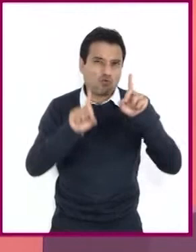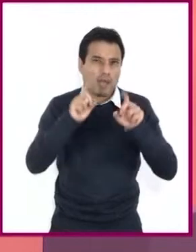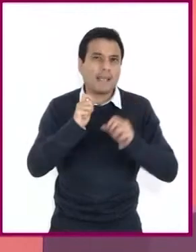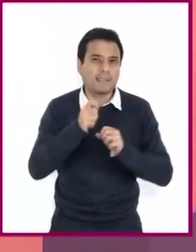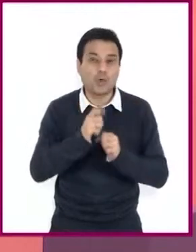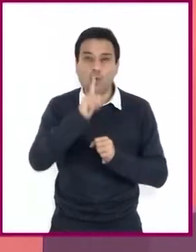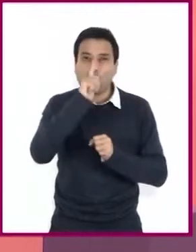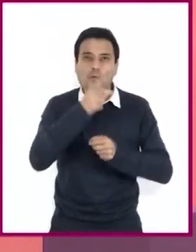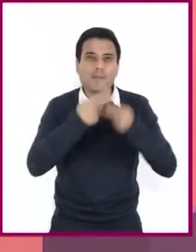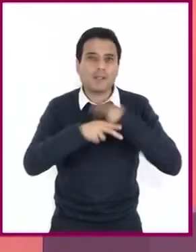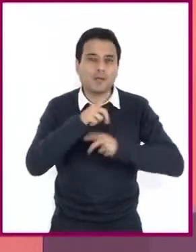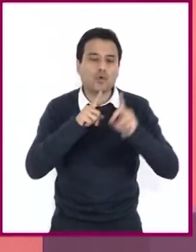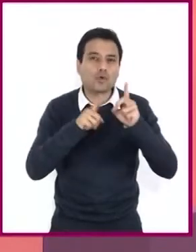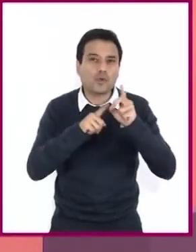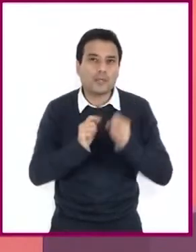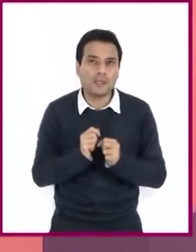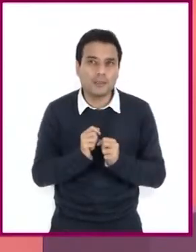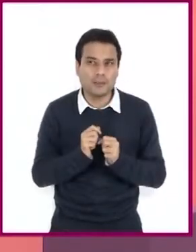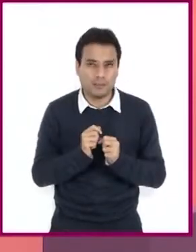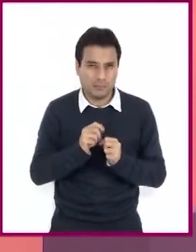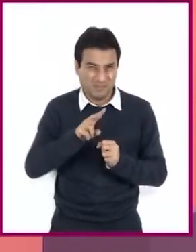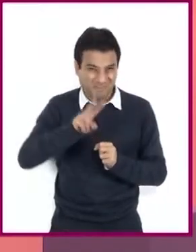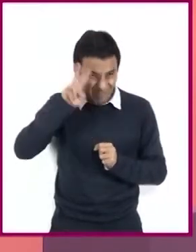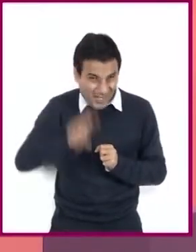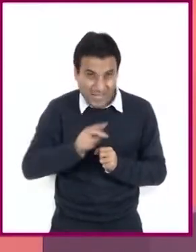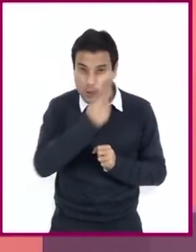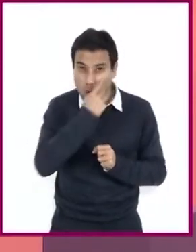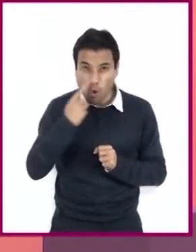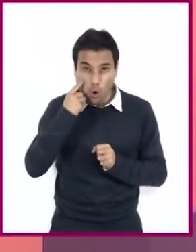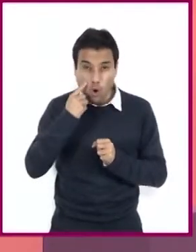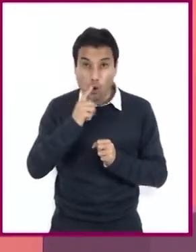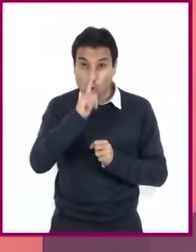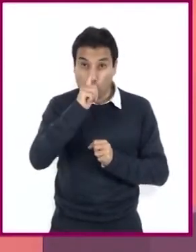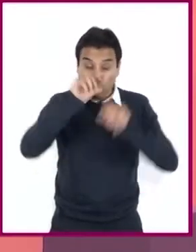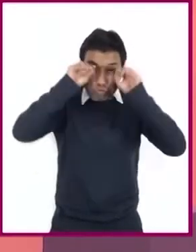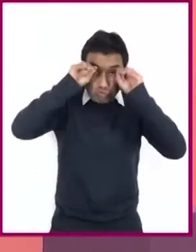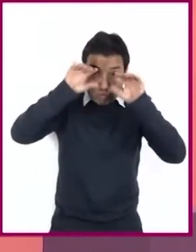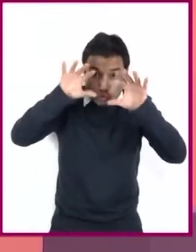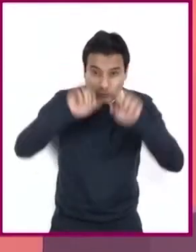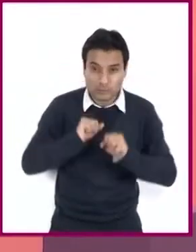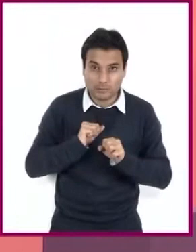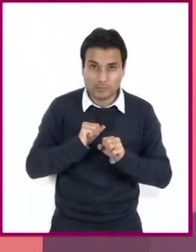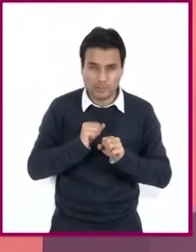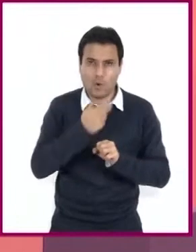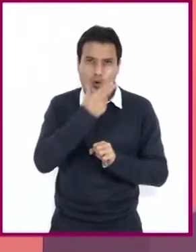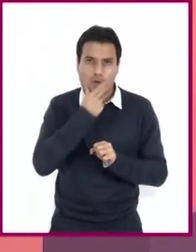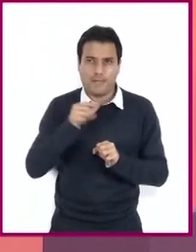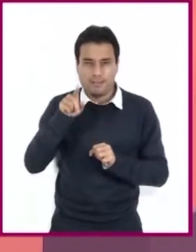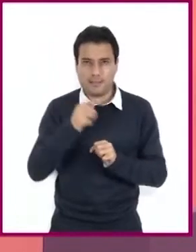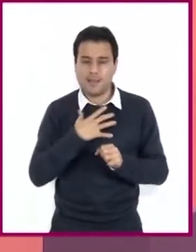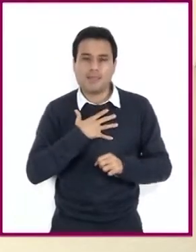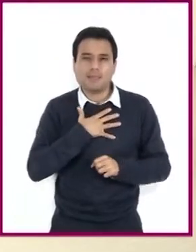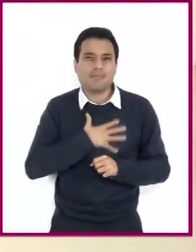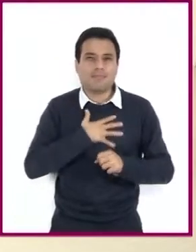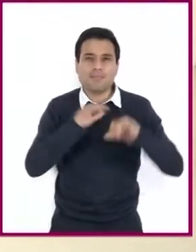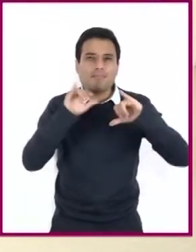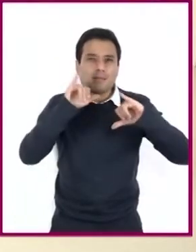dónde proviene la luz? ¿En verdad proviene del ojo humano? Y entonces diseñó su experimento.